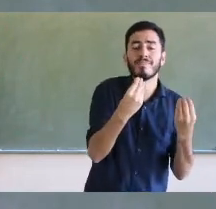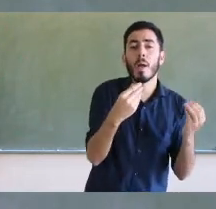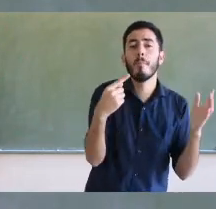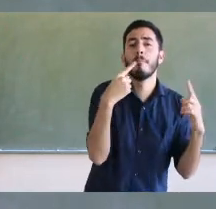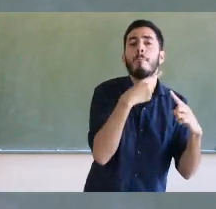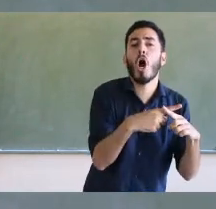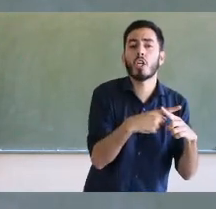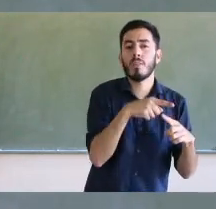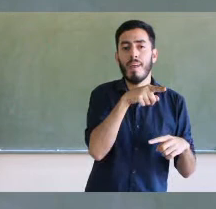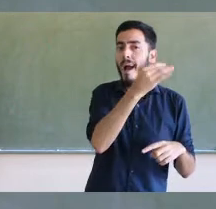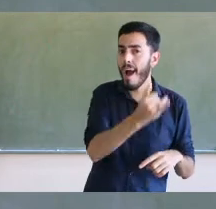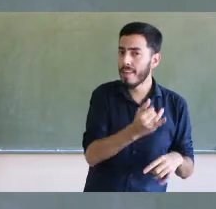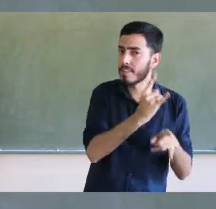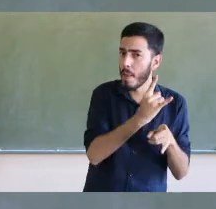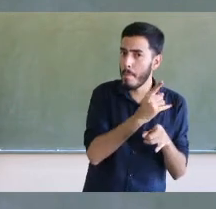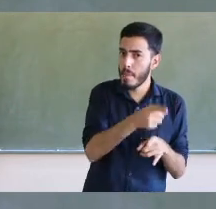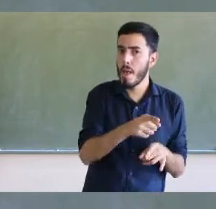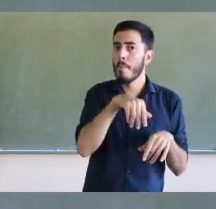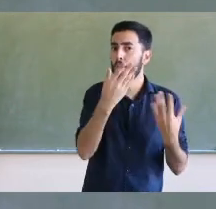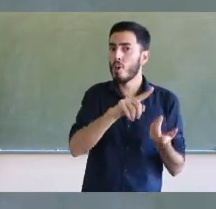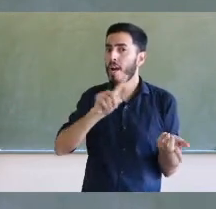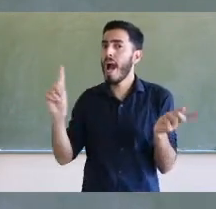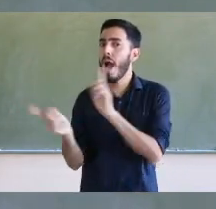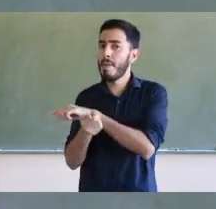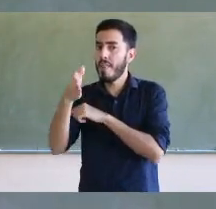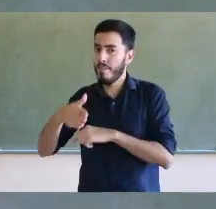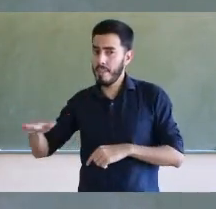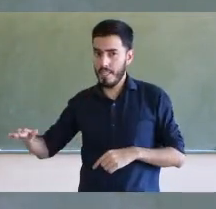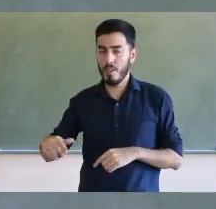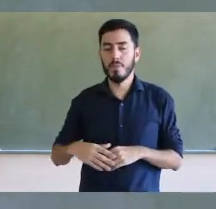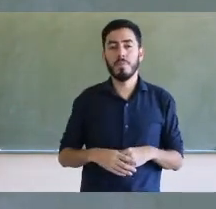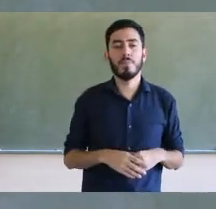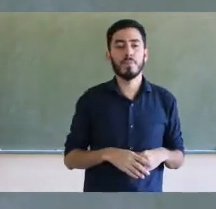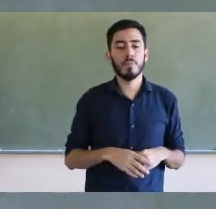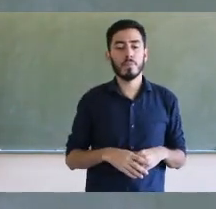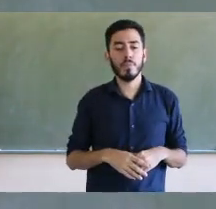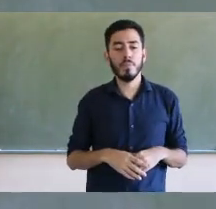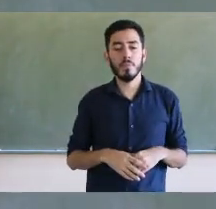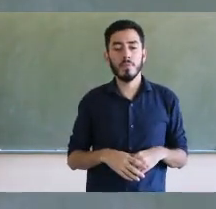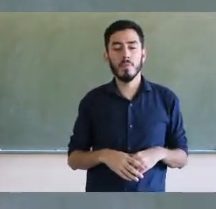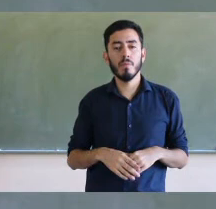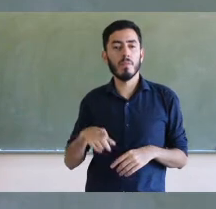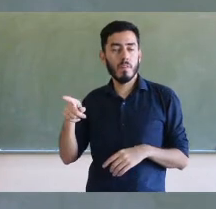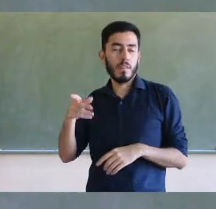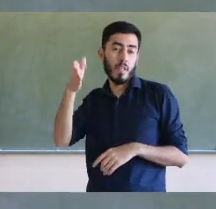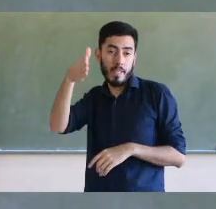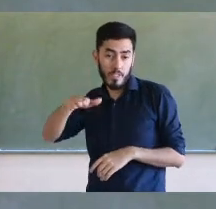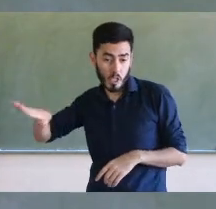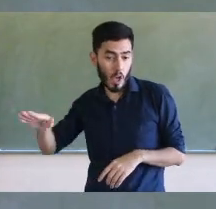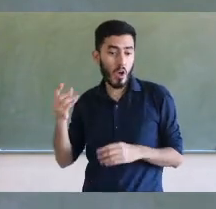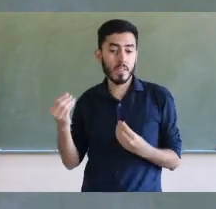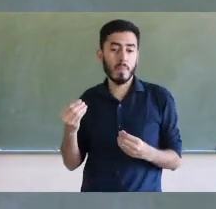lo tanto vamos a pasar con la operación inversa, por la propiedad uniforme. En este caso, como tenemos una división, ¿qué